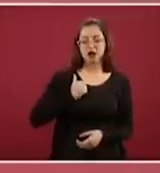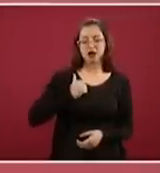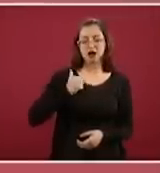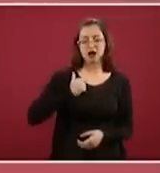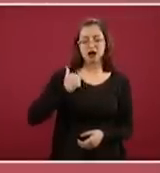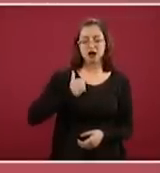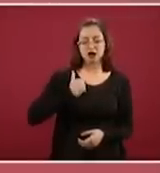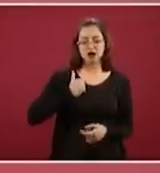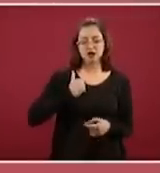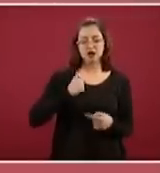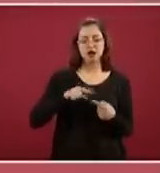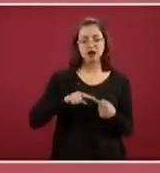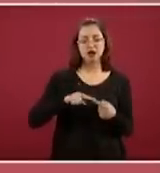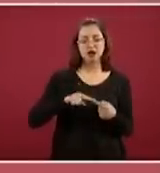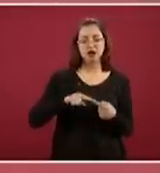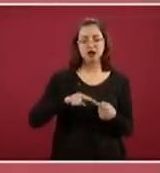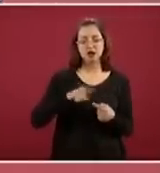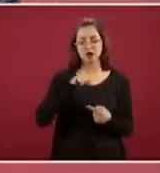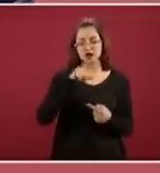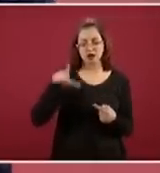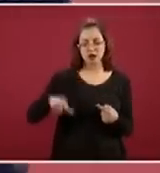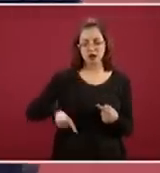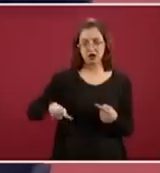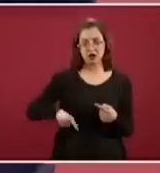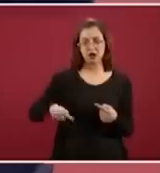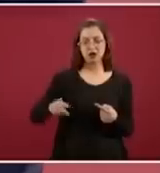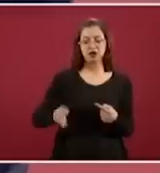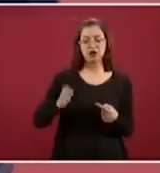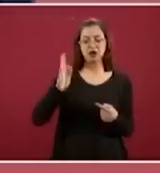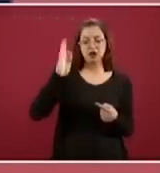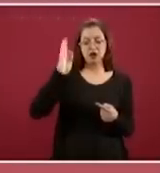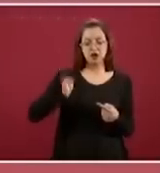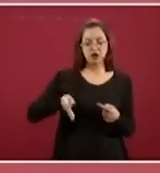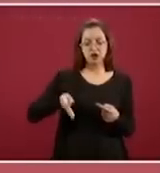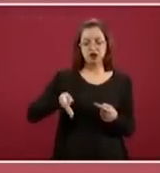es una aceptación del gobierno de Canadá,